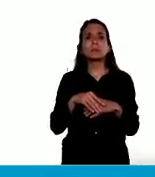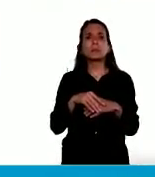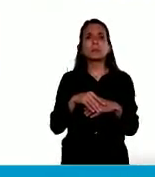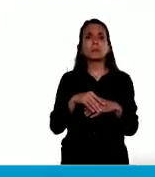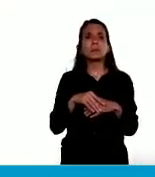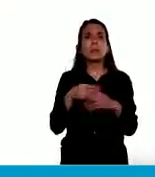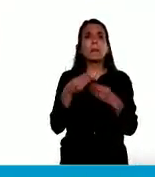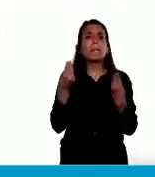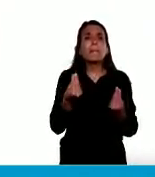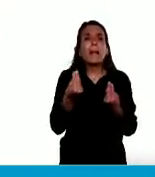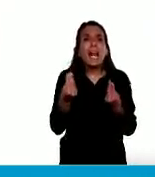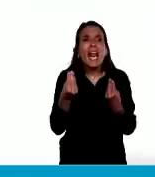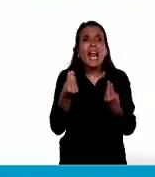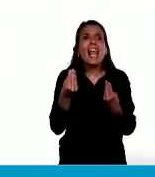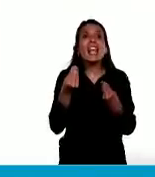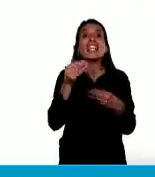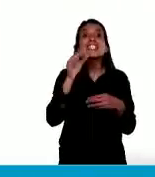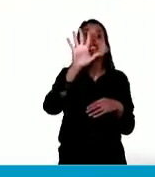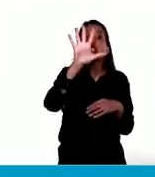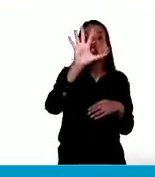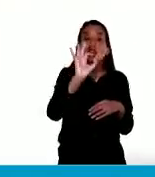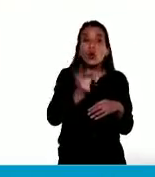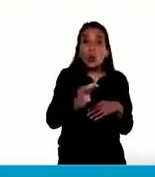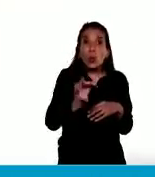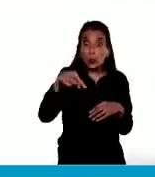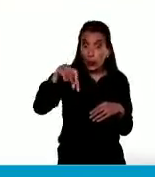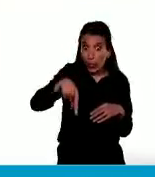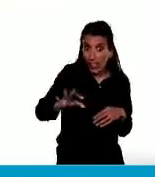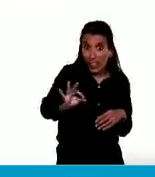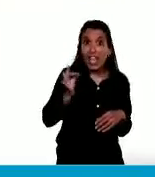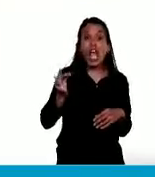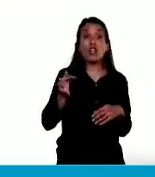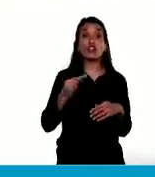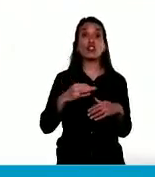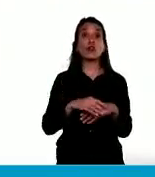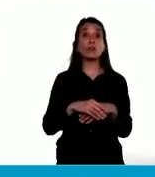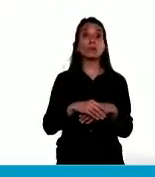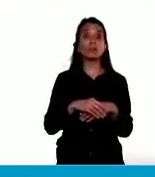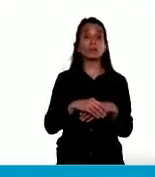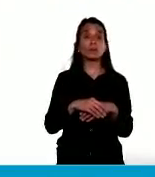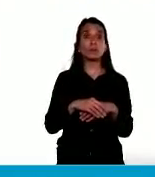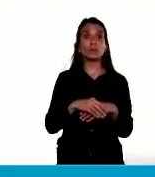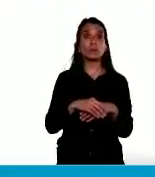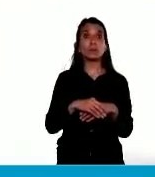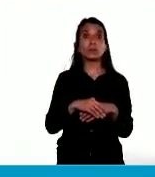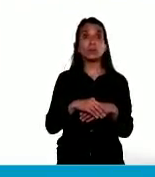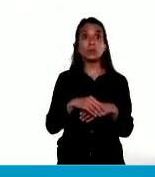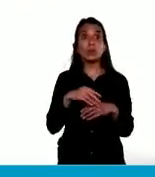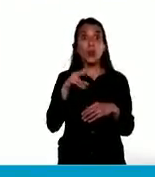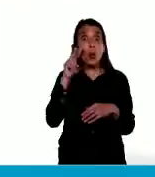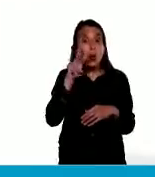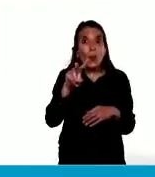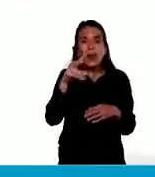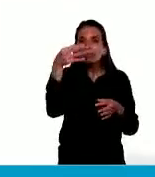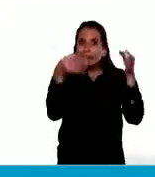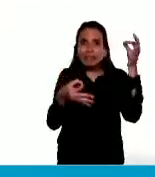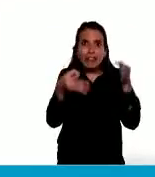para que el 5 de octubre de este año, cuando se dio la sentencia